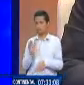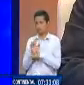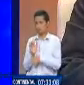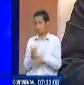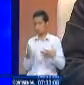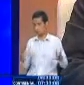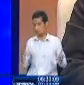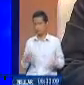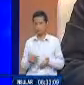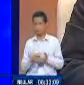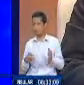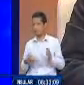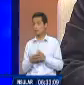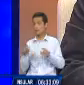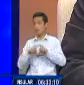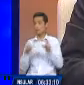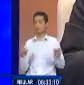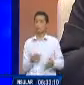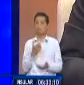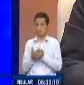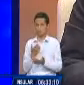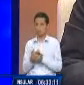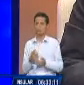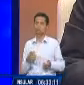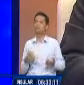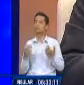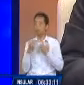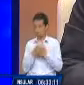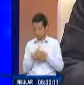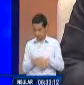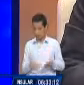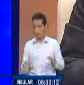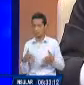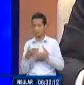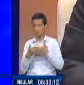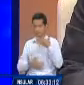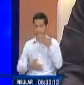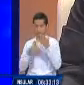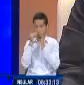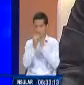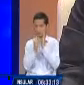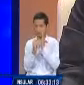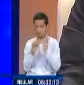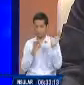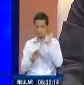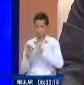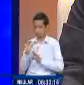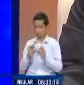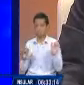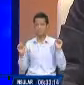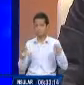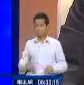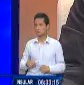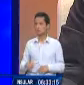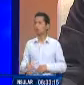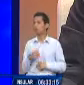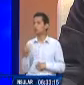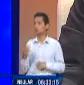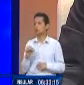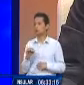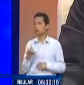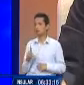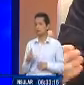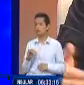decir que las empresas tienen que importar los tenemos ya de esa lista la estamos depurando y tenemos una reunión con él con diego con el ministro